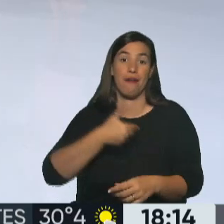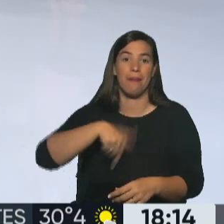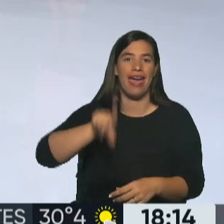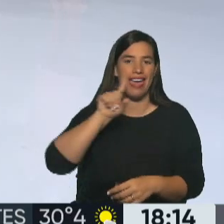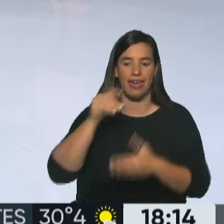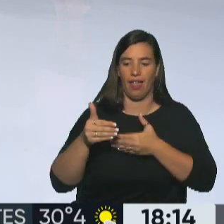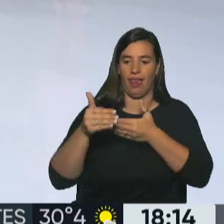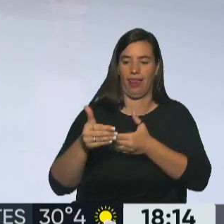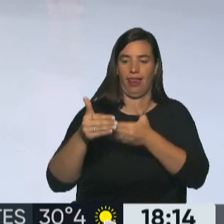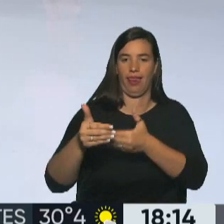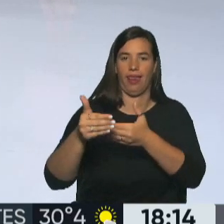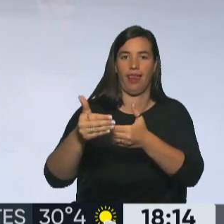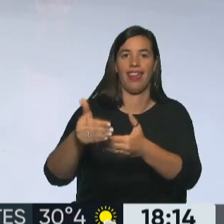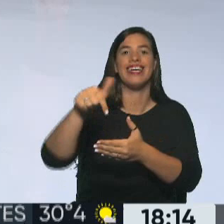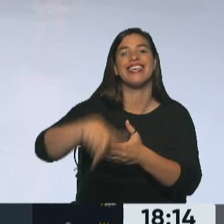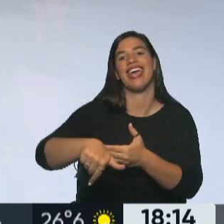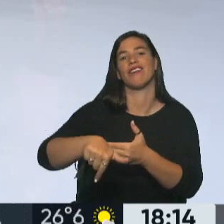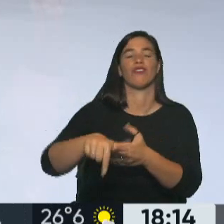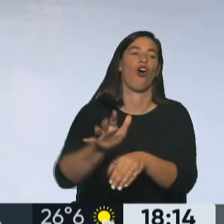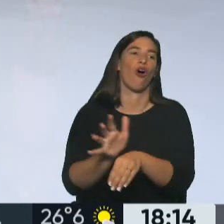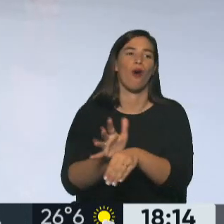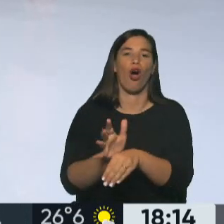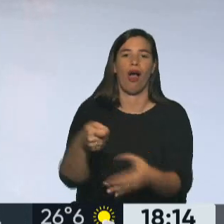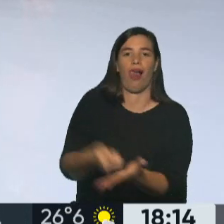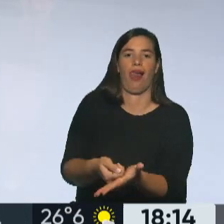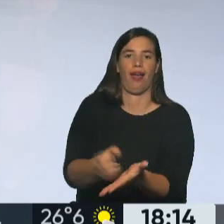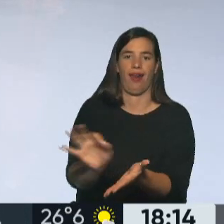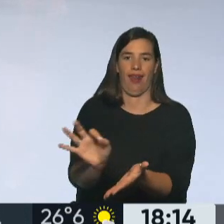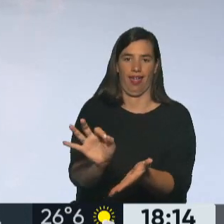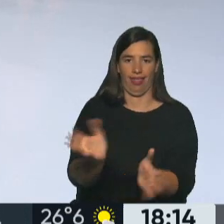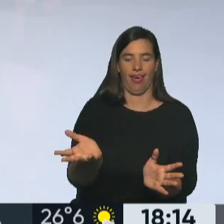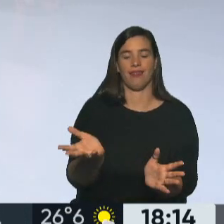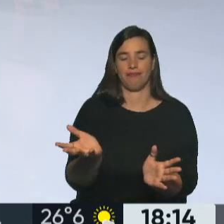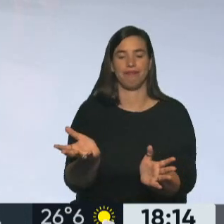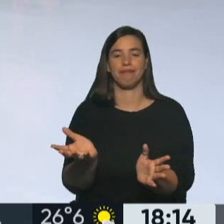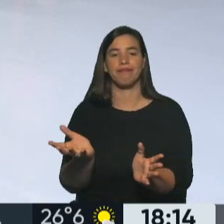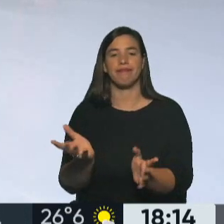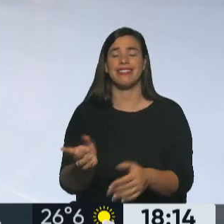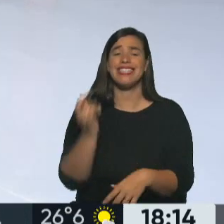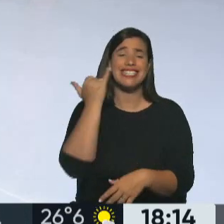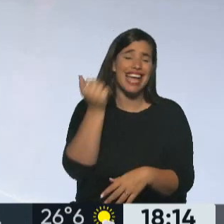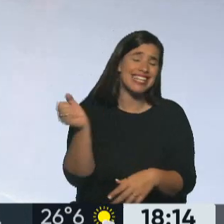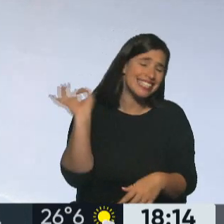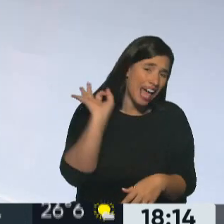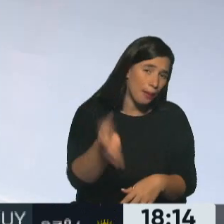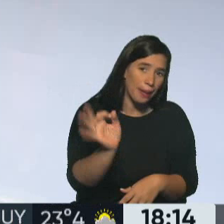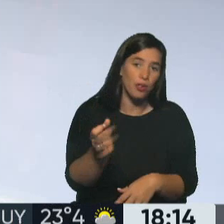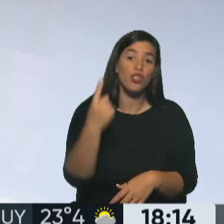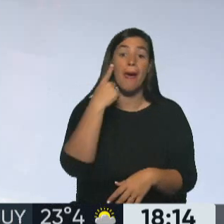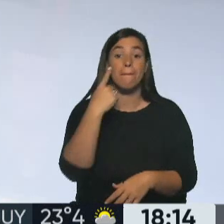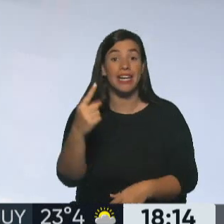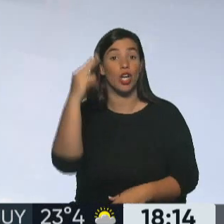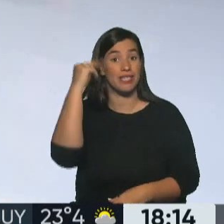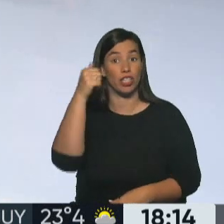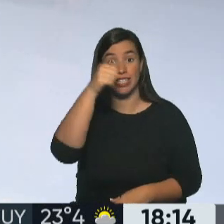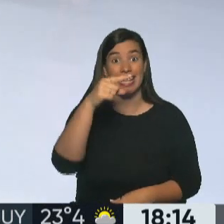dentro del mes y que esto no se considere default o retraso en el pago. Por lo tanto, ya sabemos que 1.961 millones de dólares van a